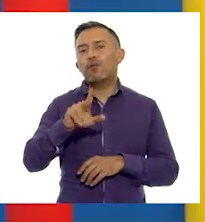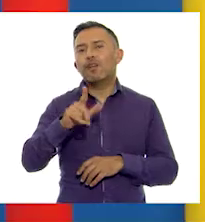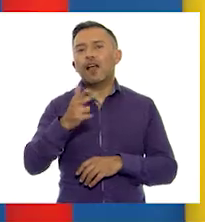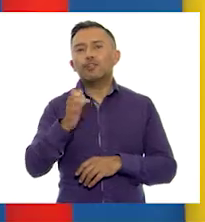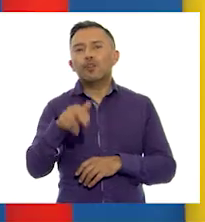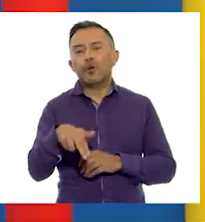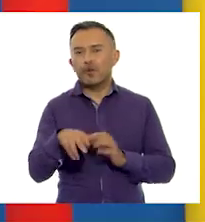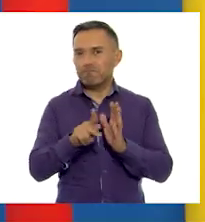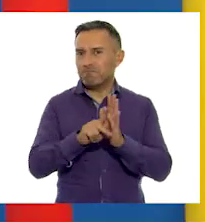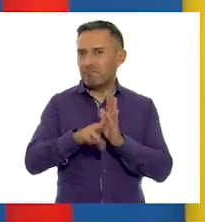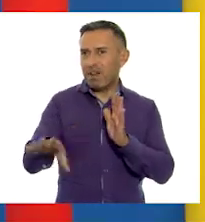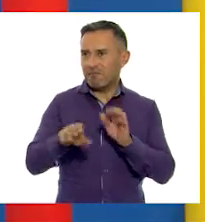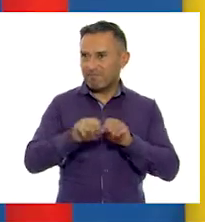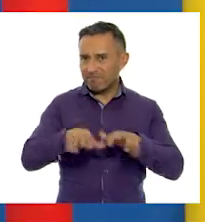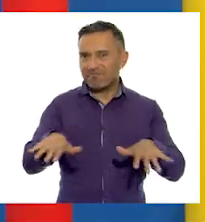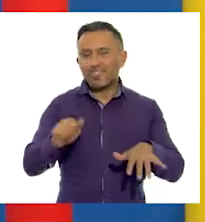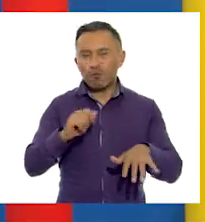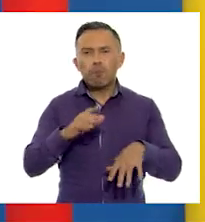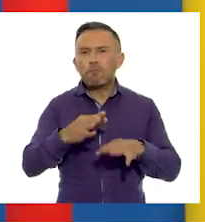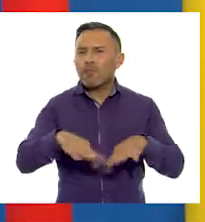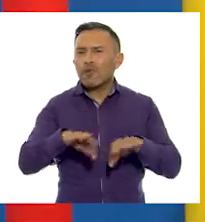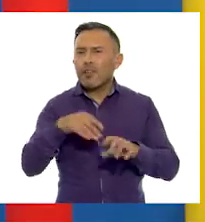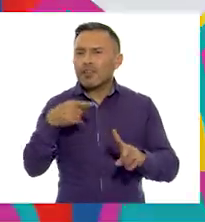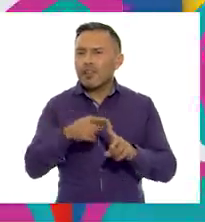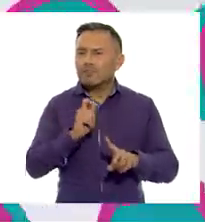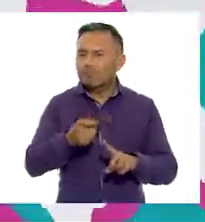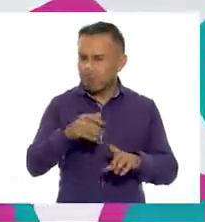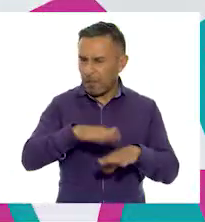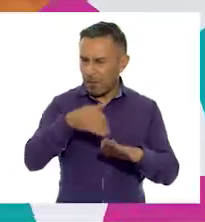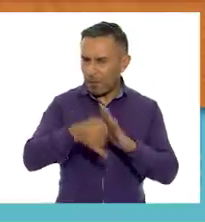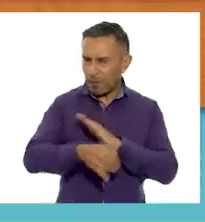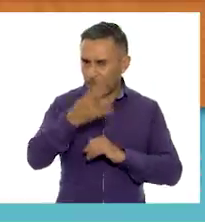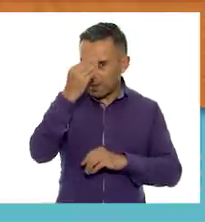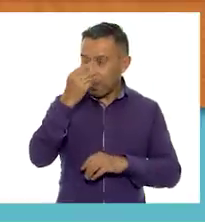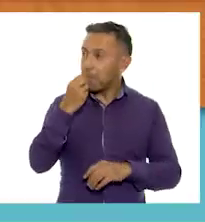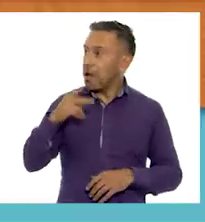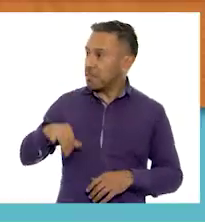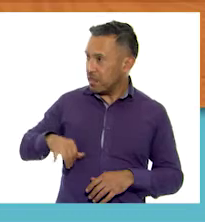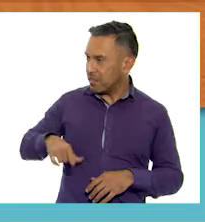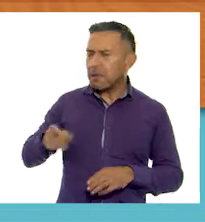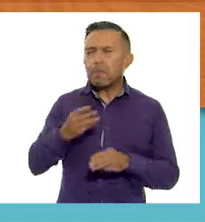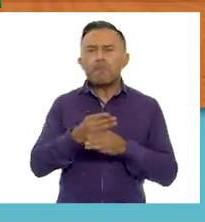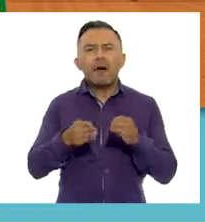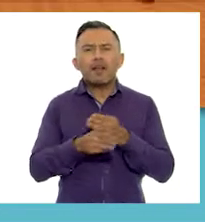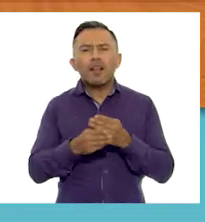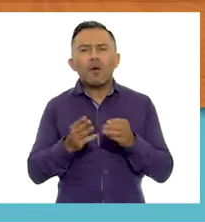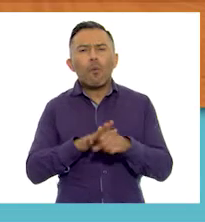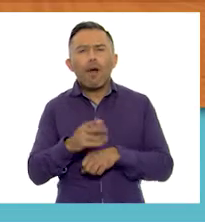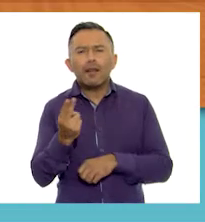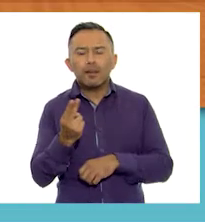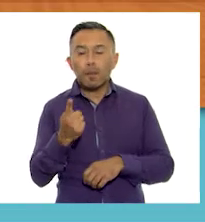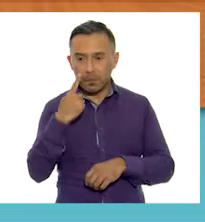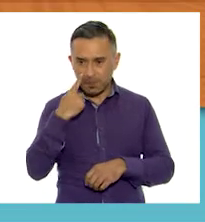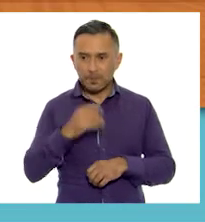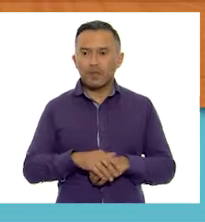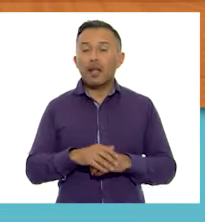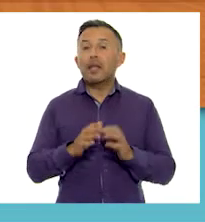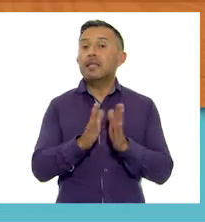Bueno, suena muy interesante. ¿Qué materiales vamos a necesitar? Pues bien, para tenerlos listos, su libro de texto de